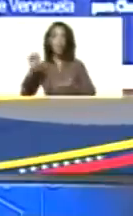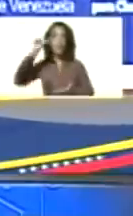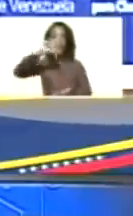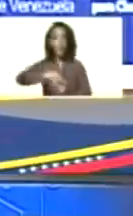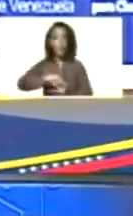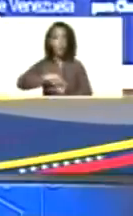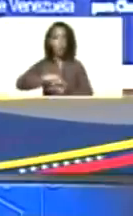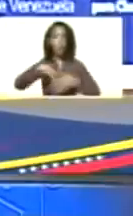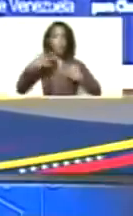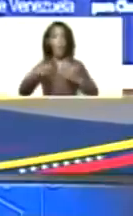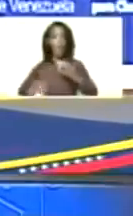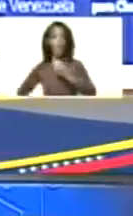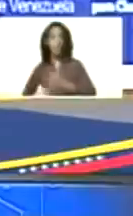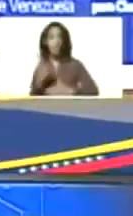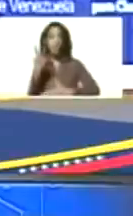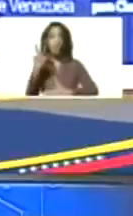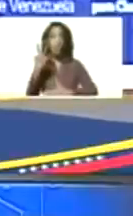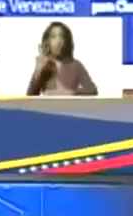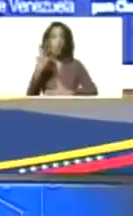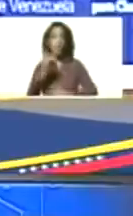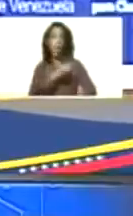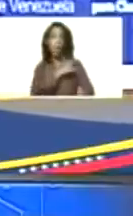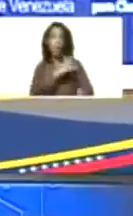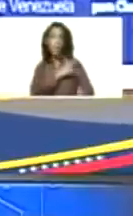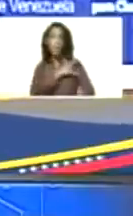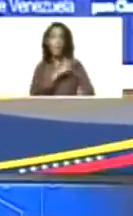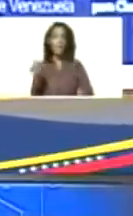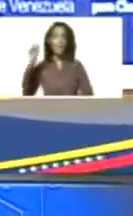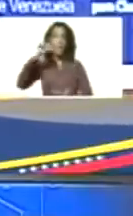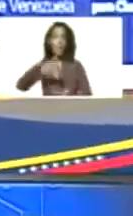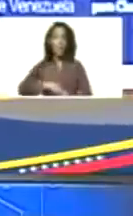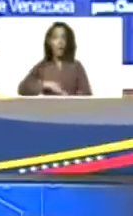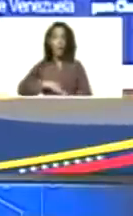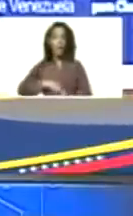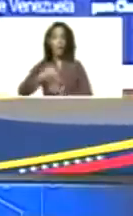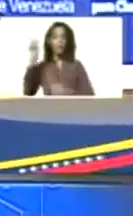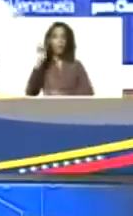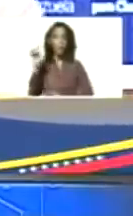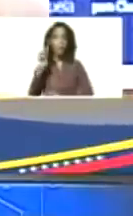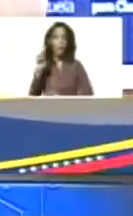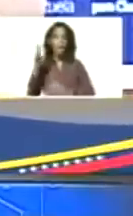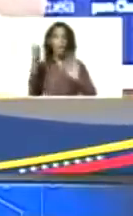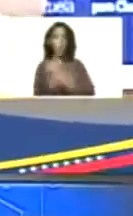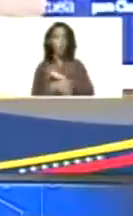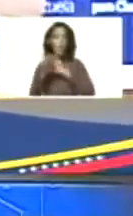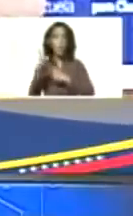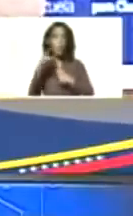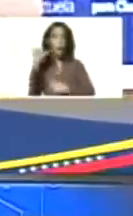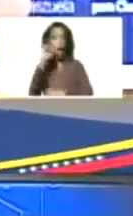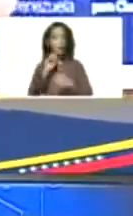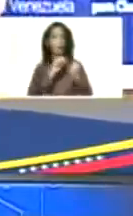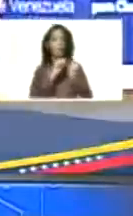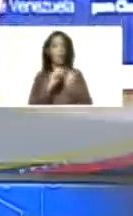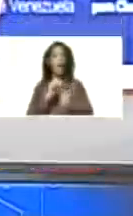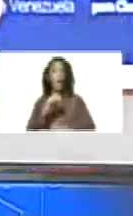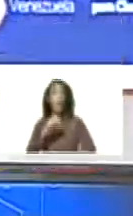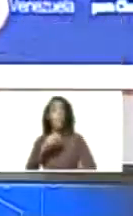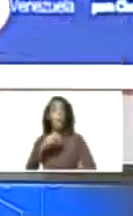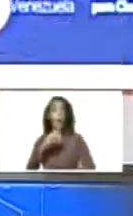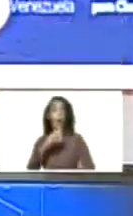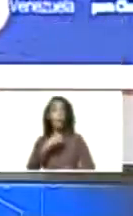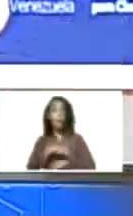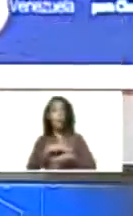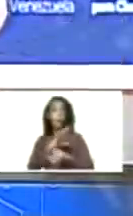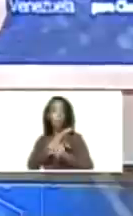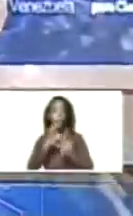de la fundación de la Universidad Central de Venezuela. Sobre eso hay un debate. Ernesto Villegas me dijo